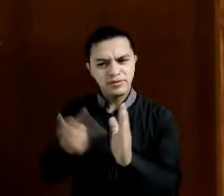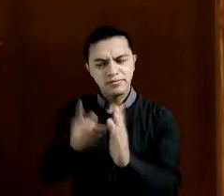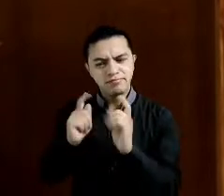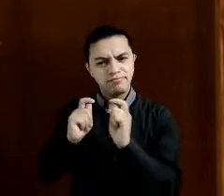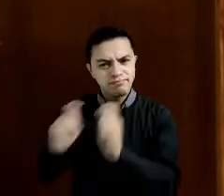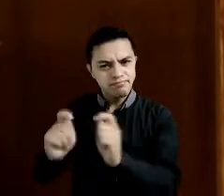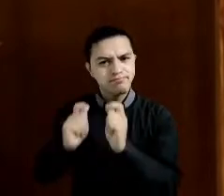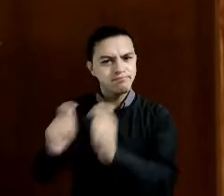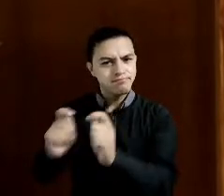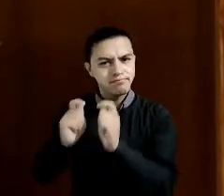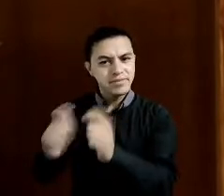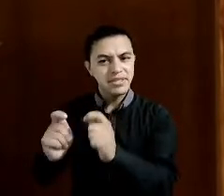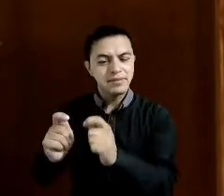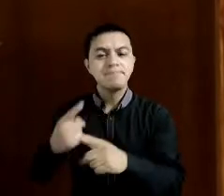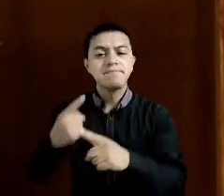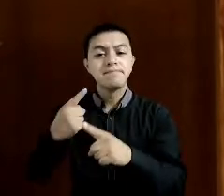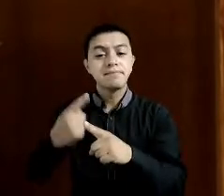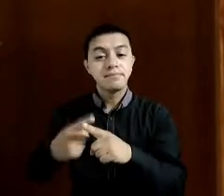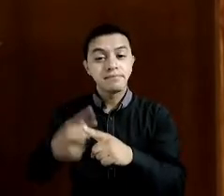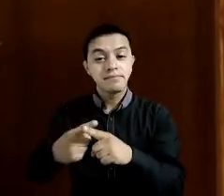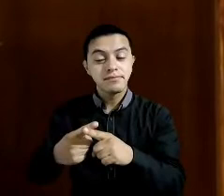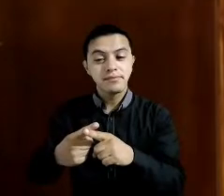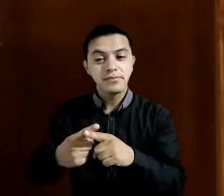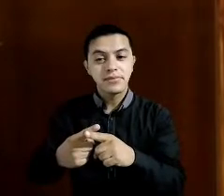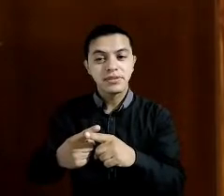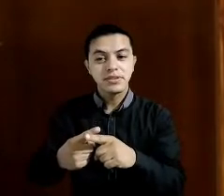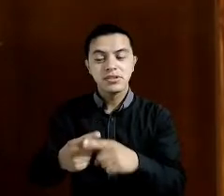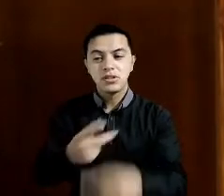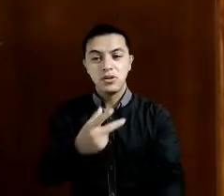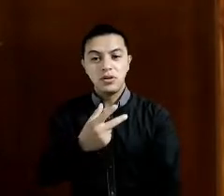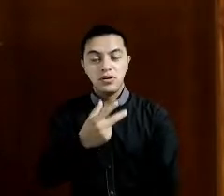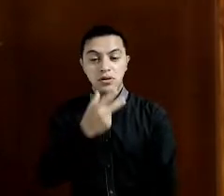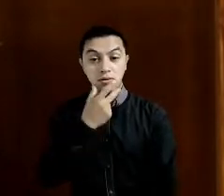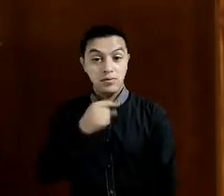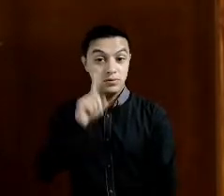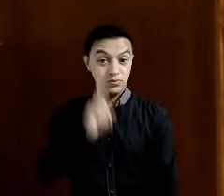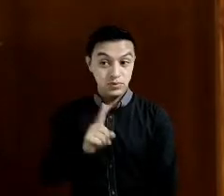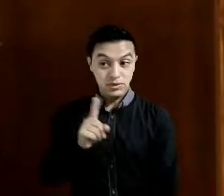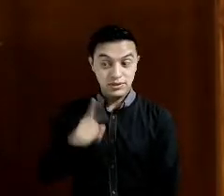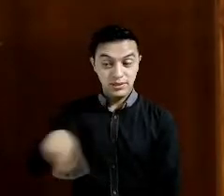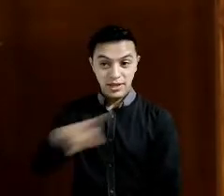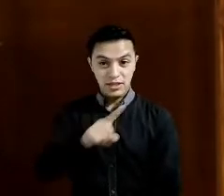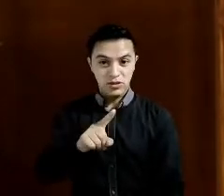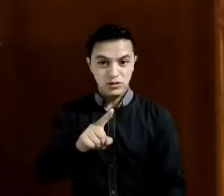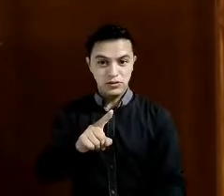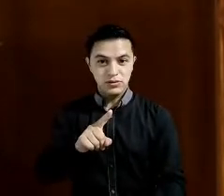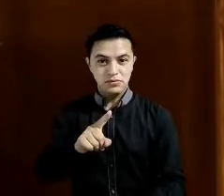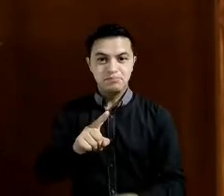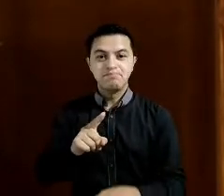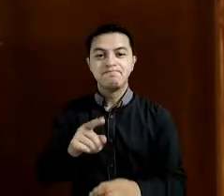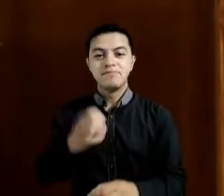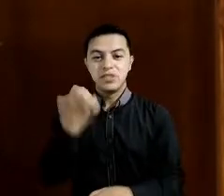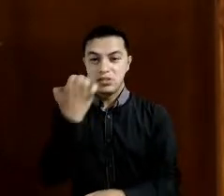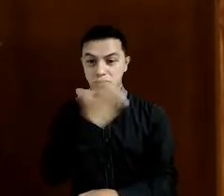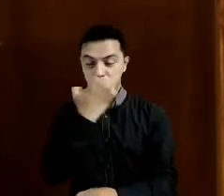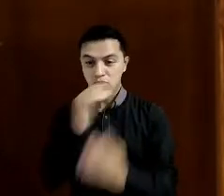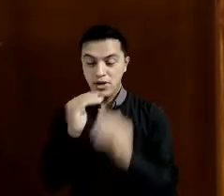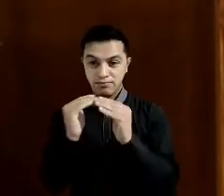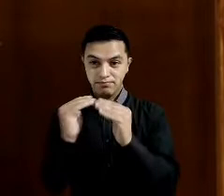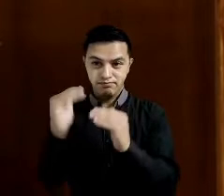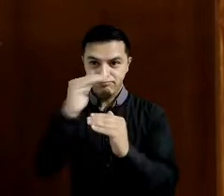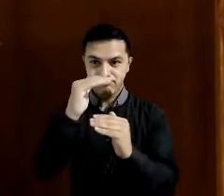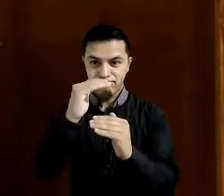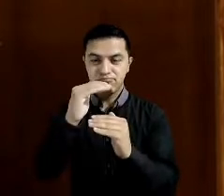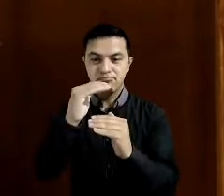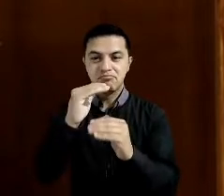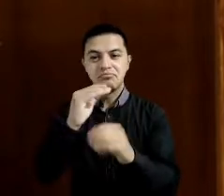que se les da a las maestras y a los maestros de educación media superior con respecto a sus